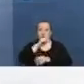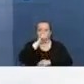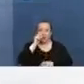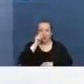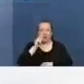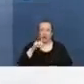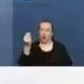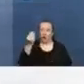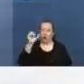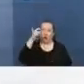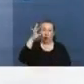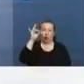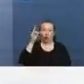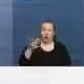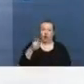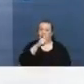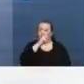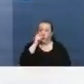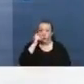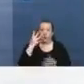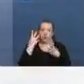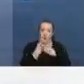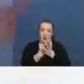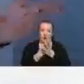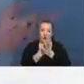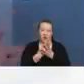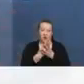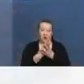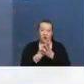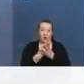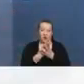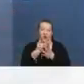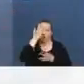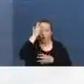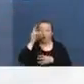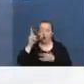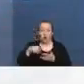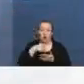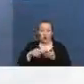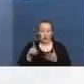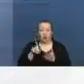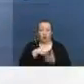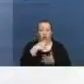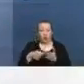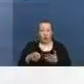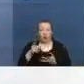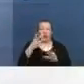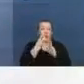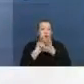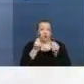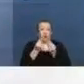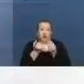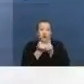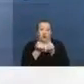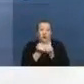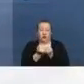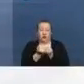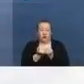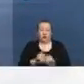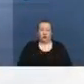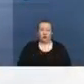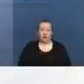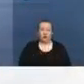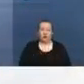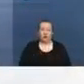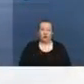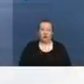pero qué va a hacer con que está consumiendo lo meten preso porque no erogará calor que saben que siguen a las las cárceles por nada mente consumidores ser